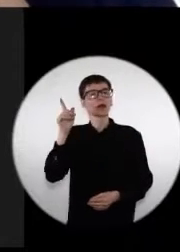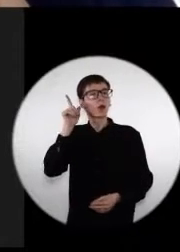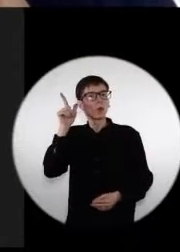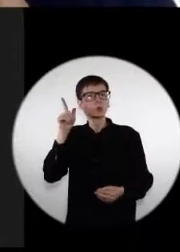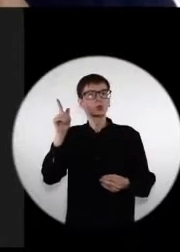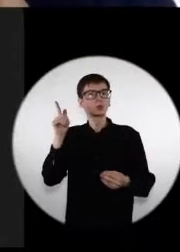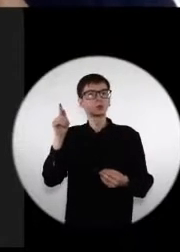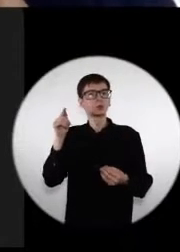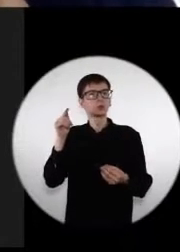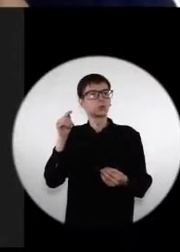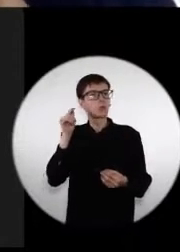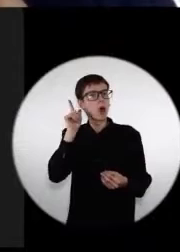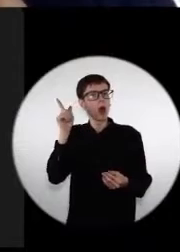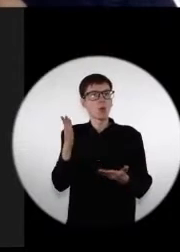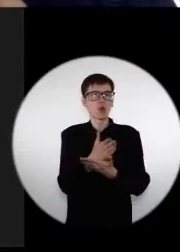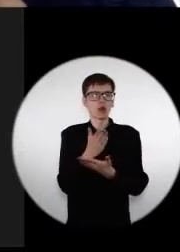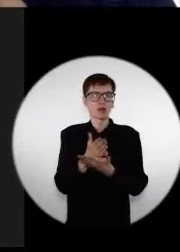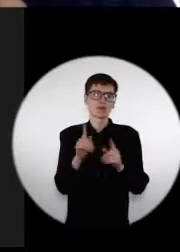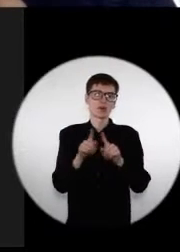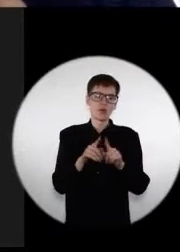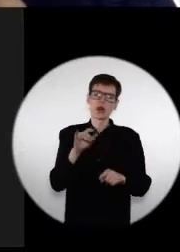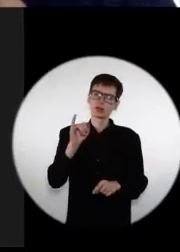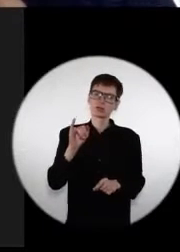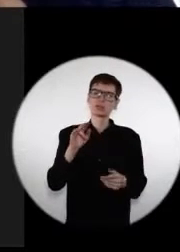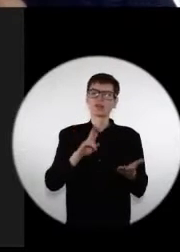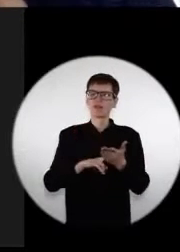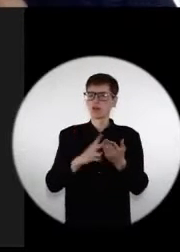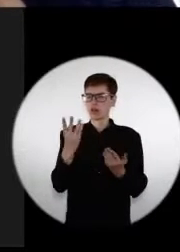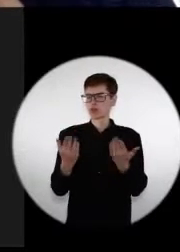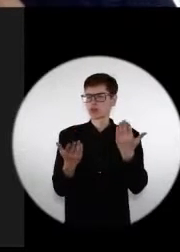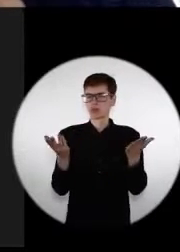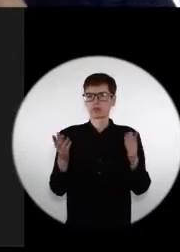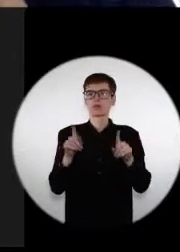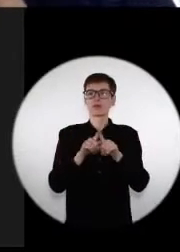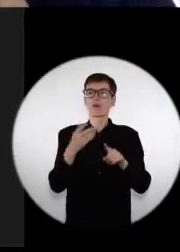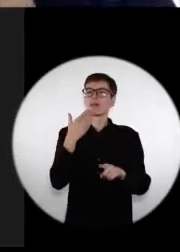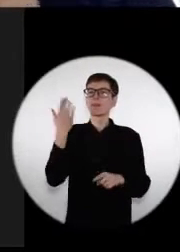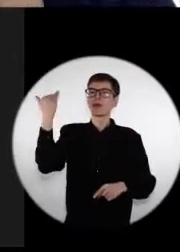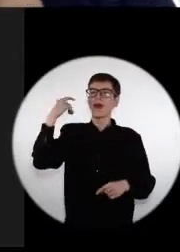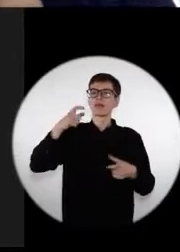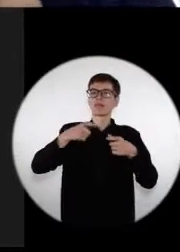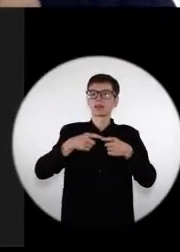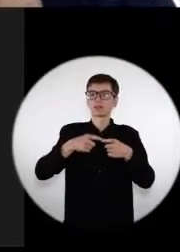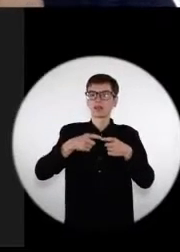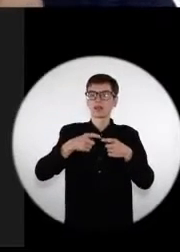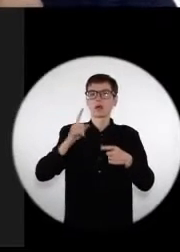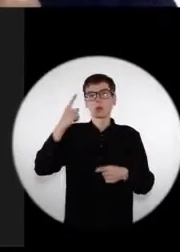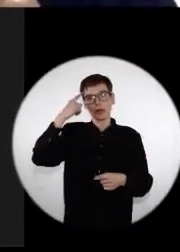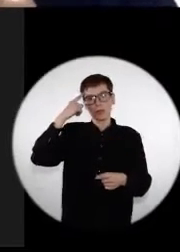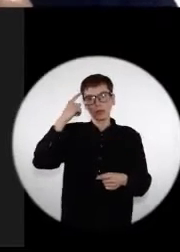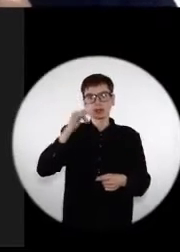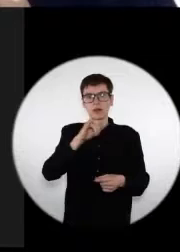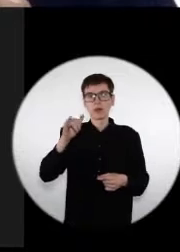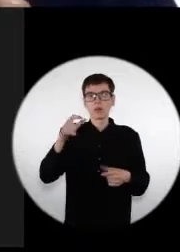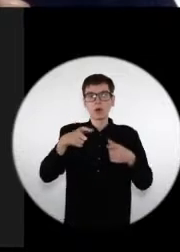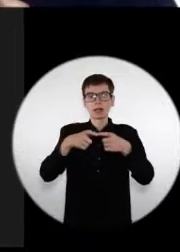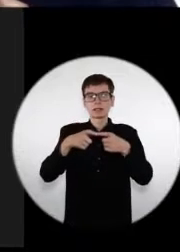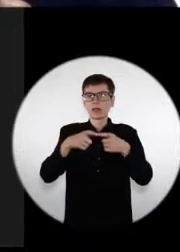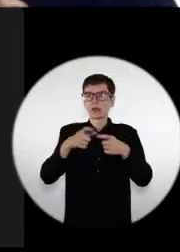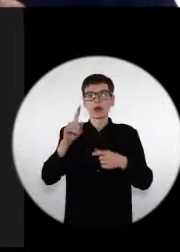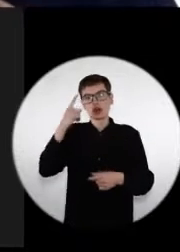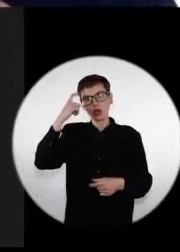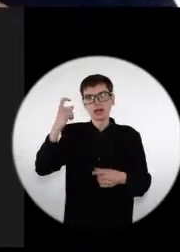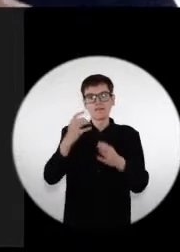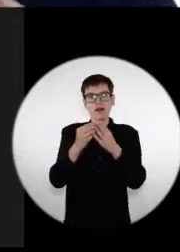que leen en papel y escuchen lo del libro ya no yo también me acuerdo del caso de los